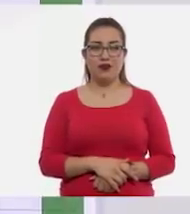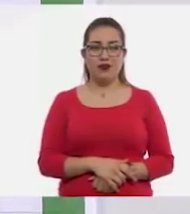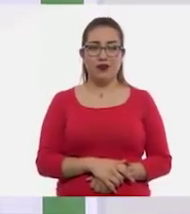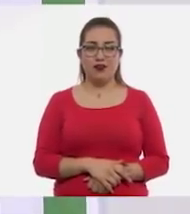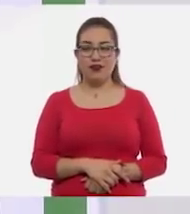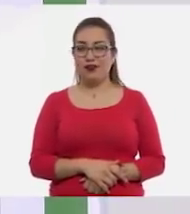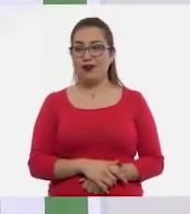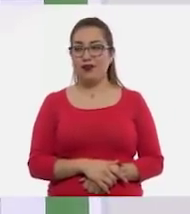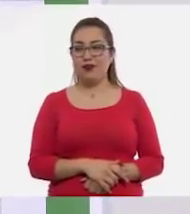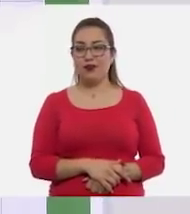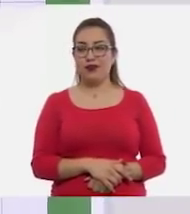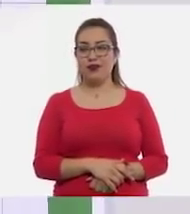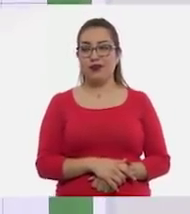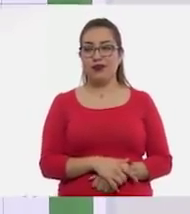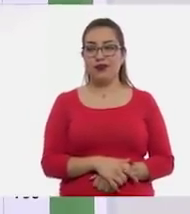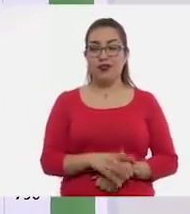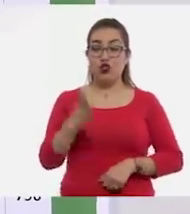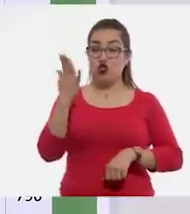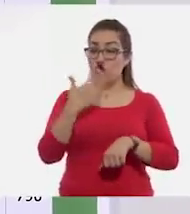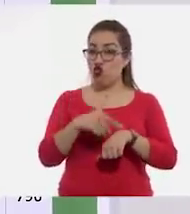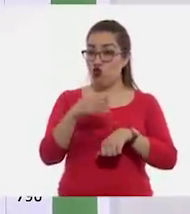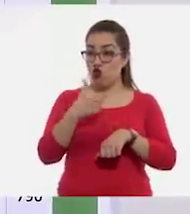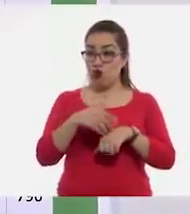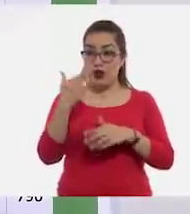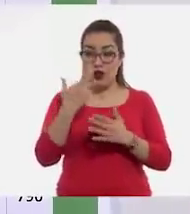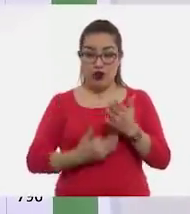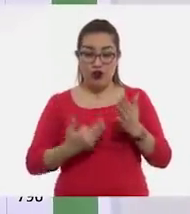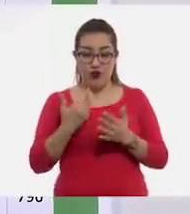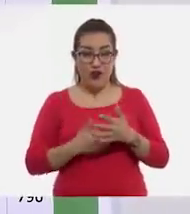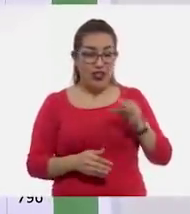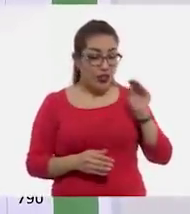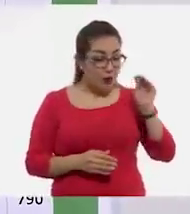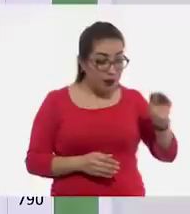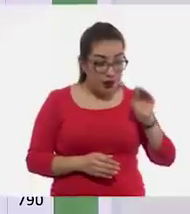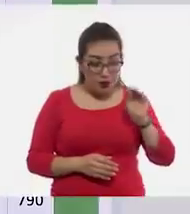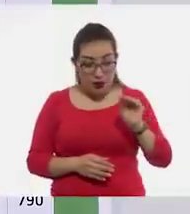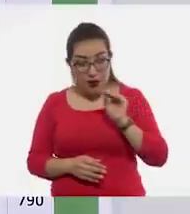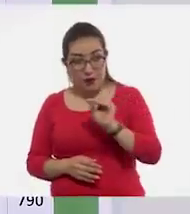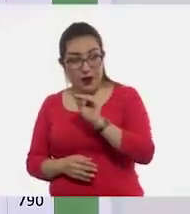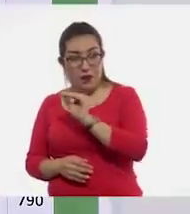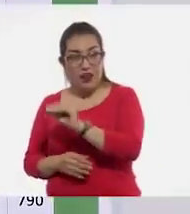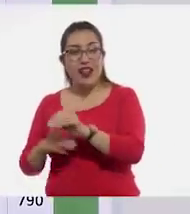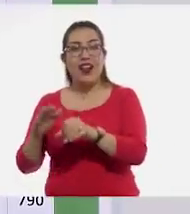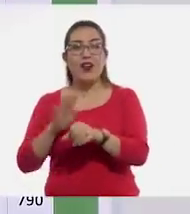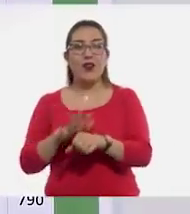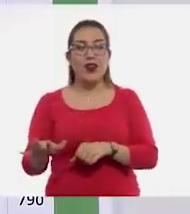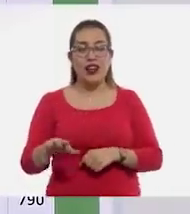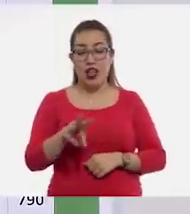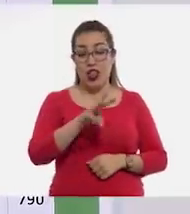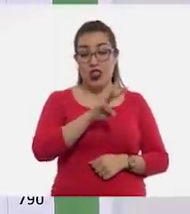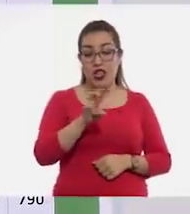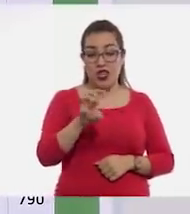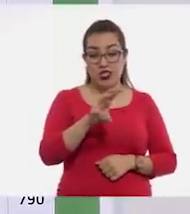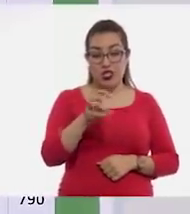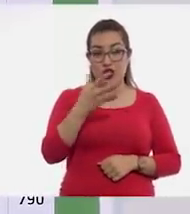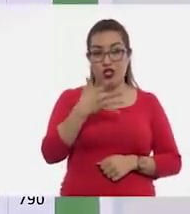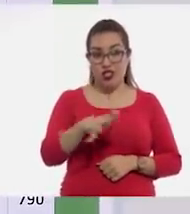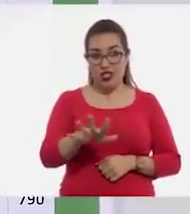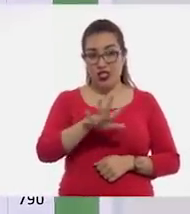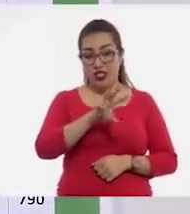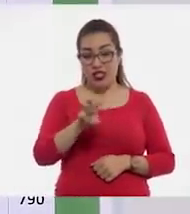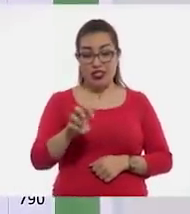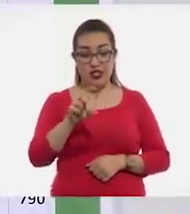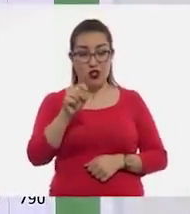los números que faltan en las casillas que no tienen todavía. Aquí es 310,